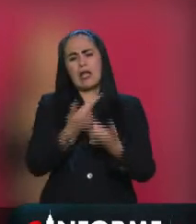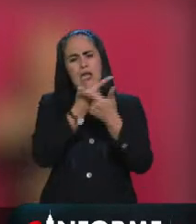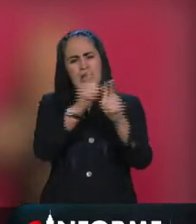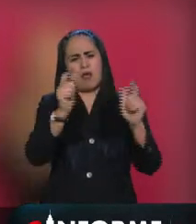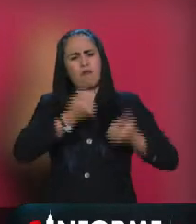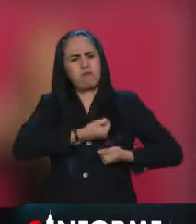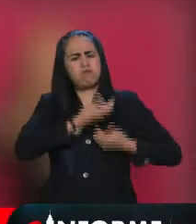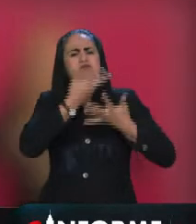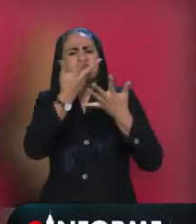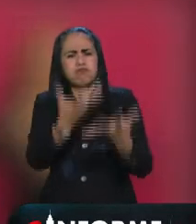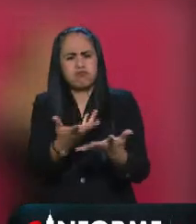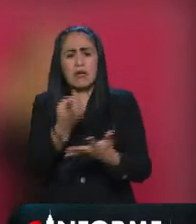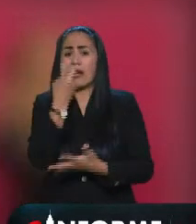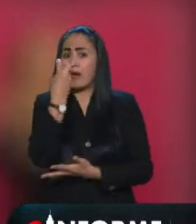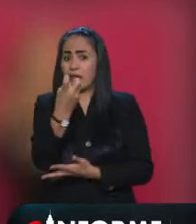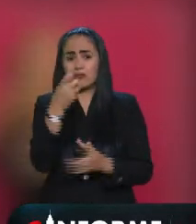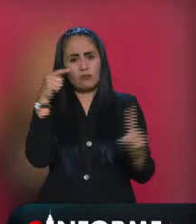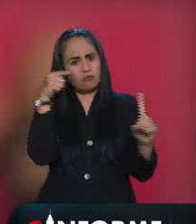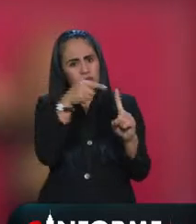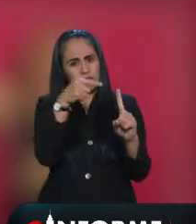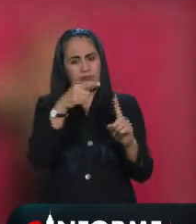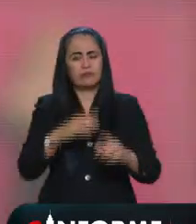que es la esencia de este caso